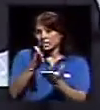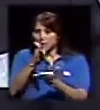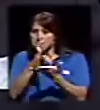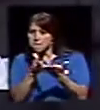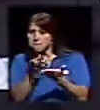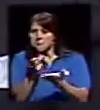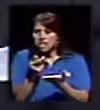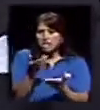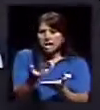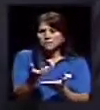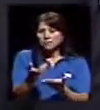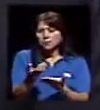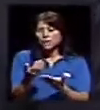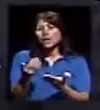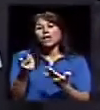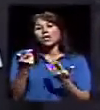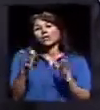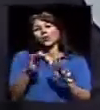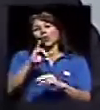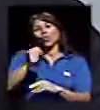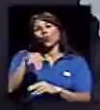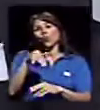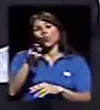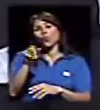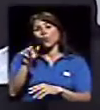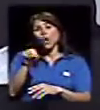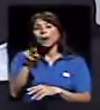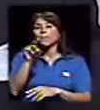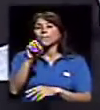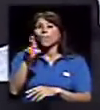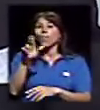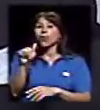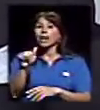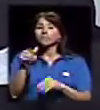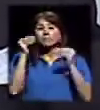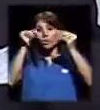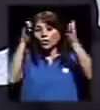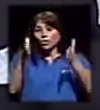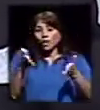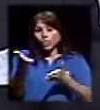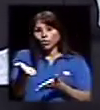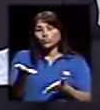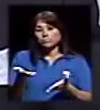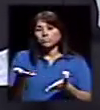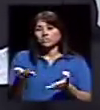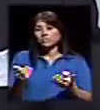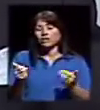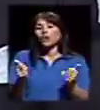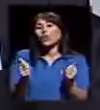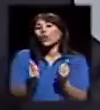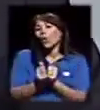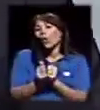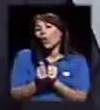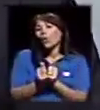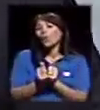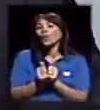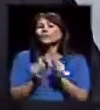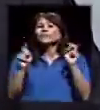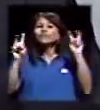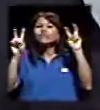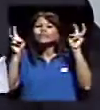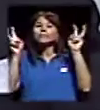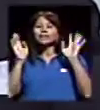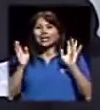poscolonial, ¿verdad? Don Juan Mora Fernández, bueno, un educador, ¿verdad? Con alguna práctica también de lo que hoy podríamos llamar de tinterillo,